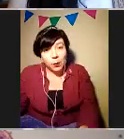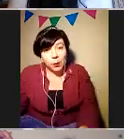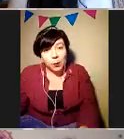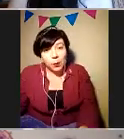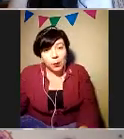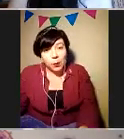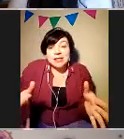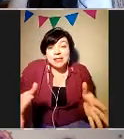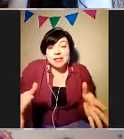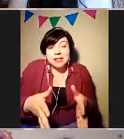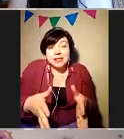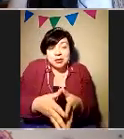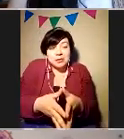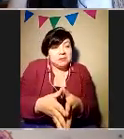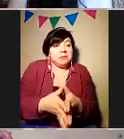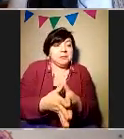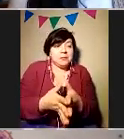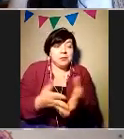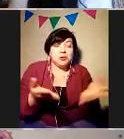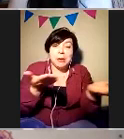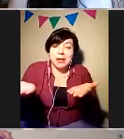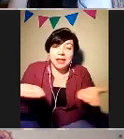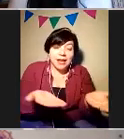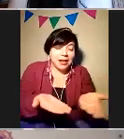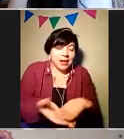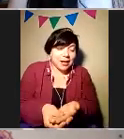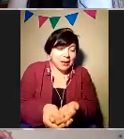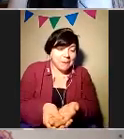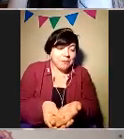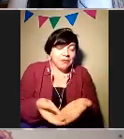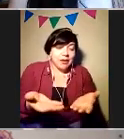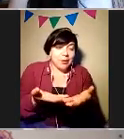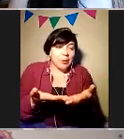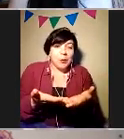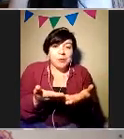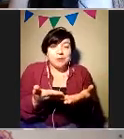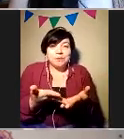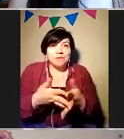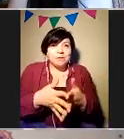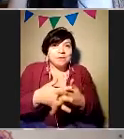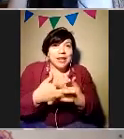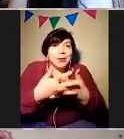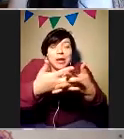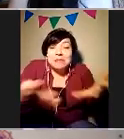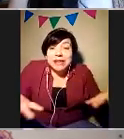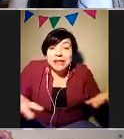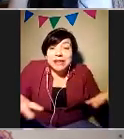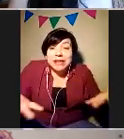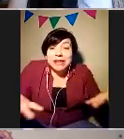para no tener que pagar sala cuna. Esas normativas son sumamente como